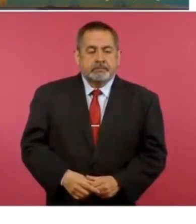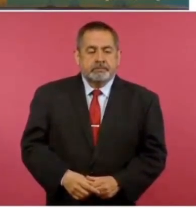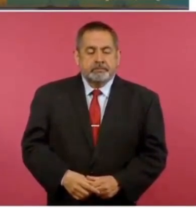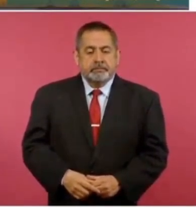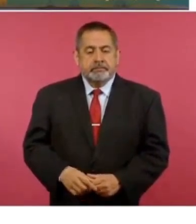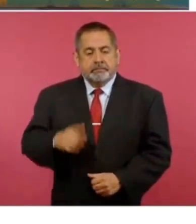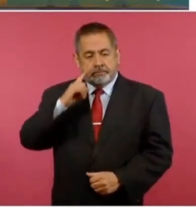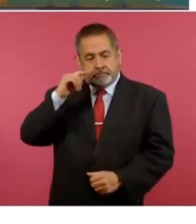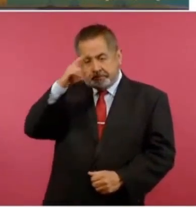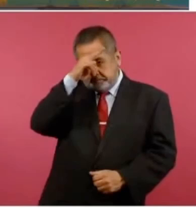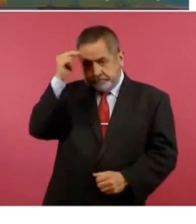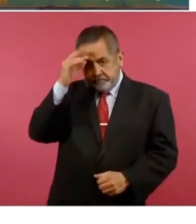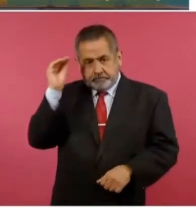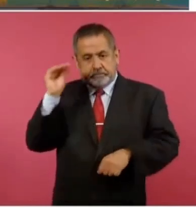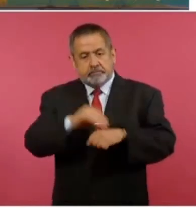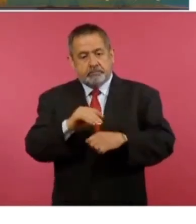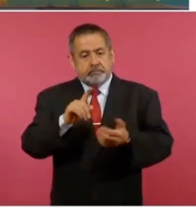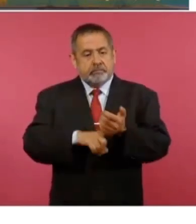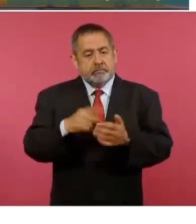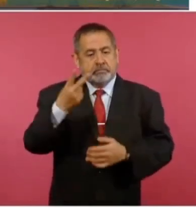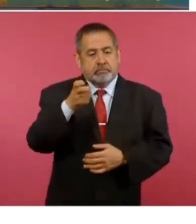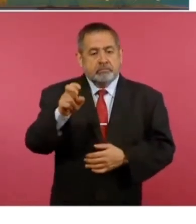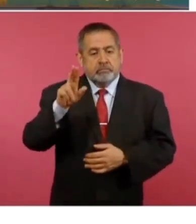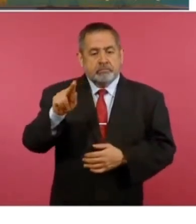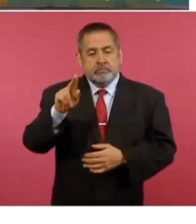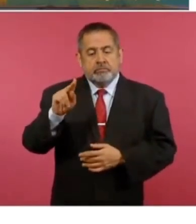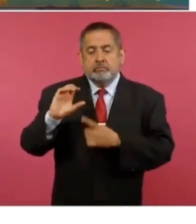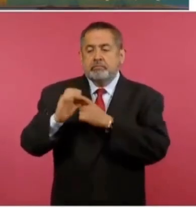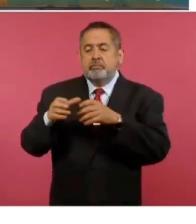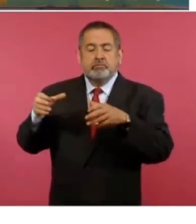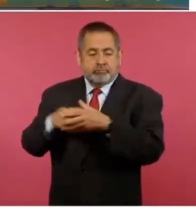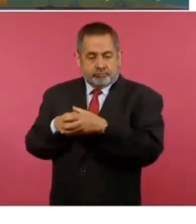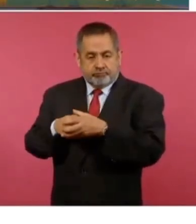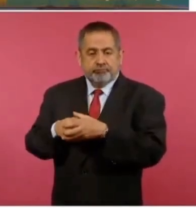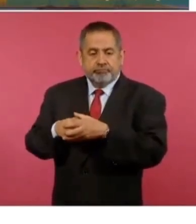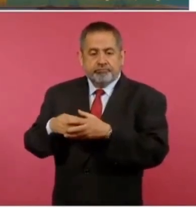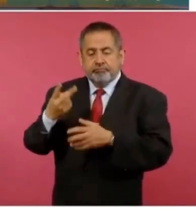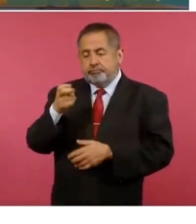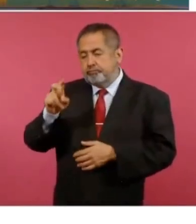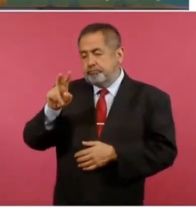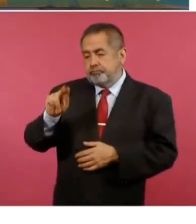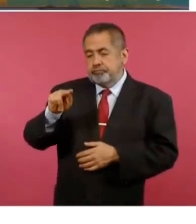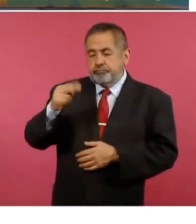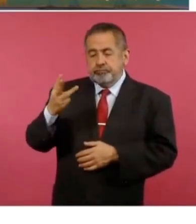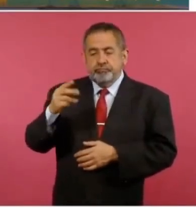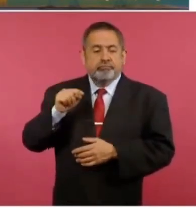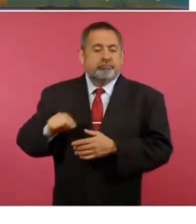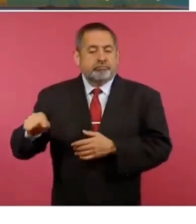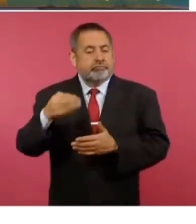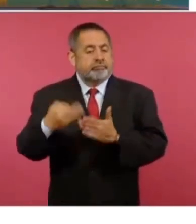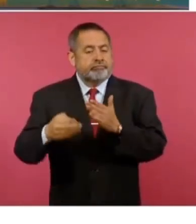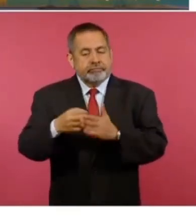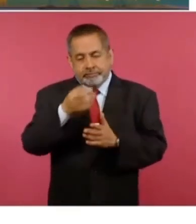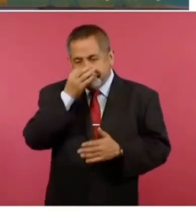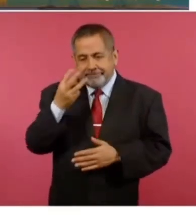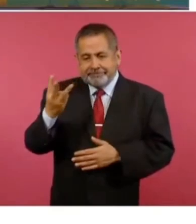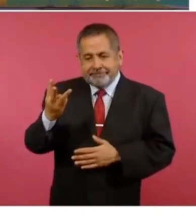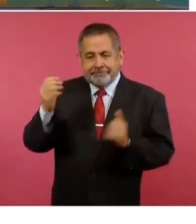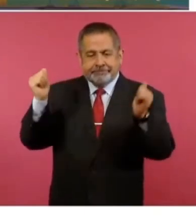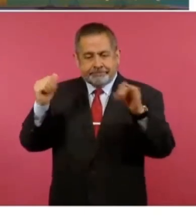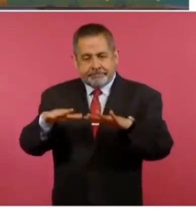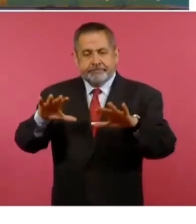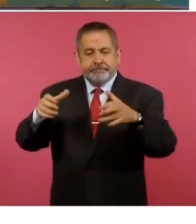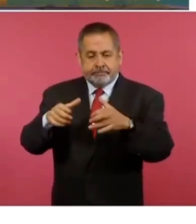En Nayarit se han instalado 280 comités de salud para el bienestar de las 283 unidades, es decir, solo faltan 3 asambleas,